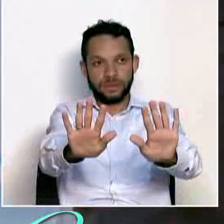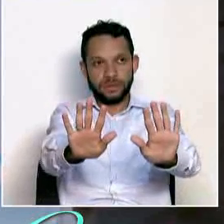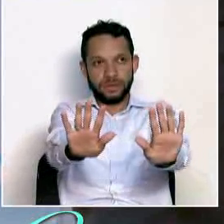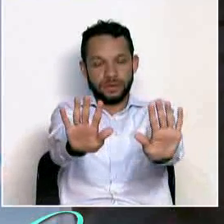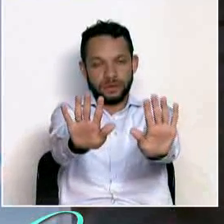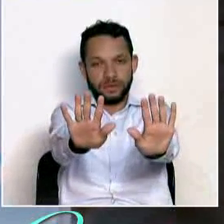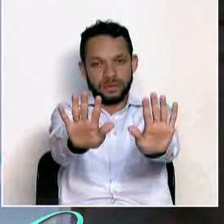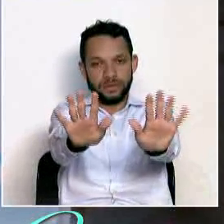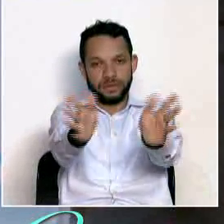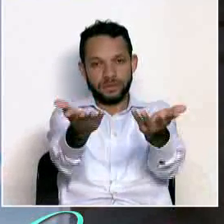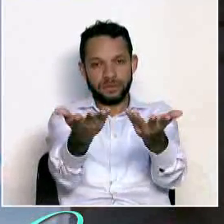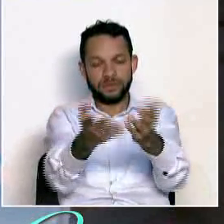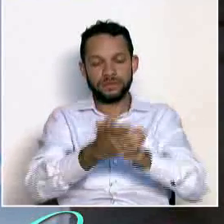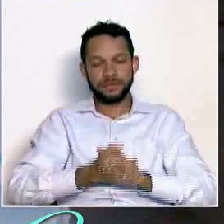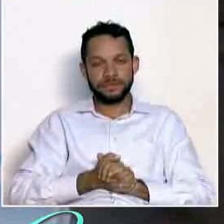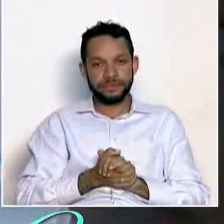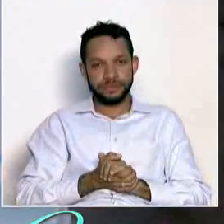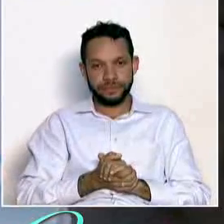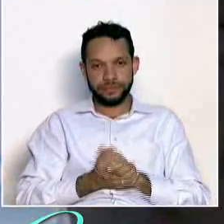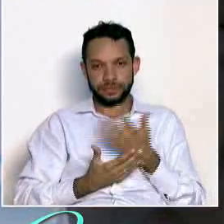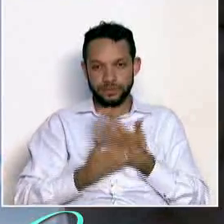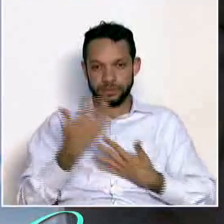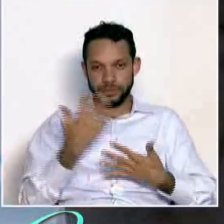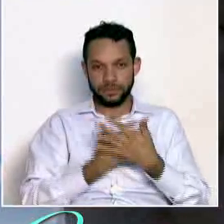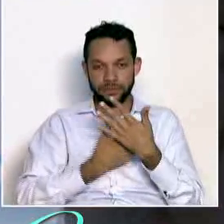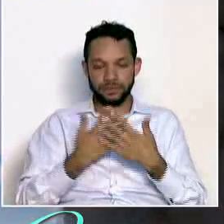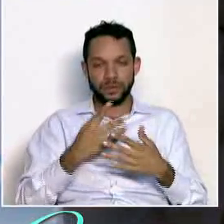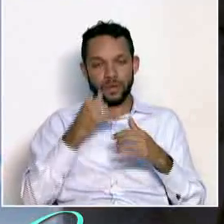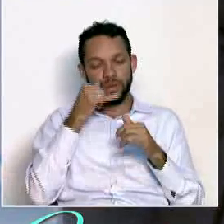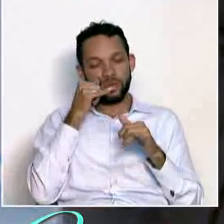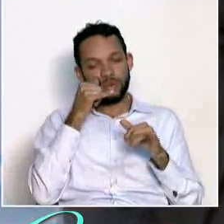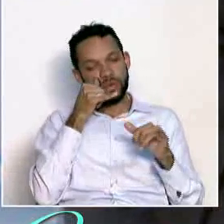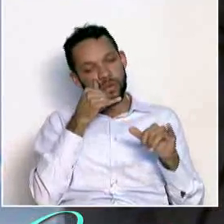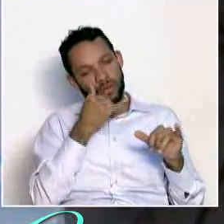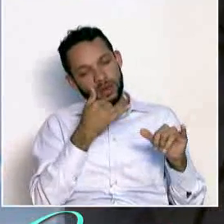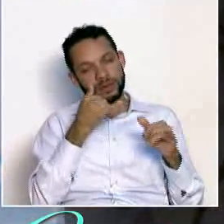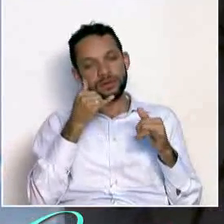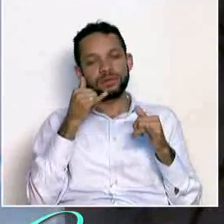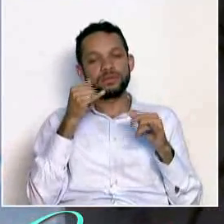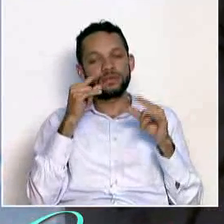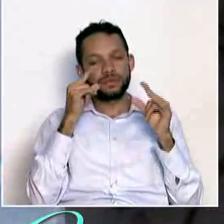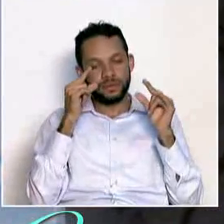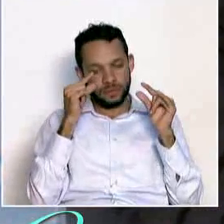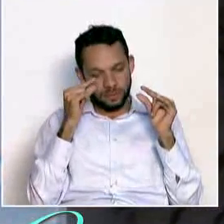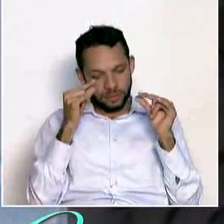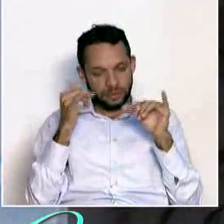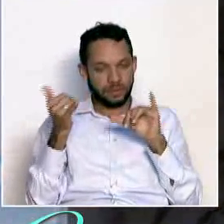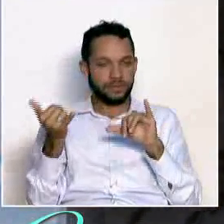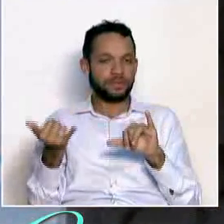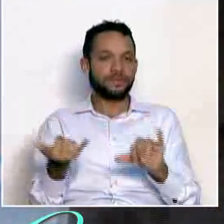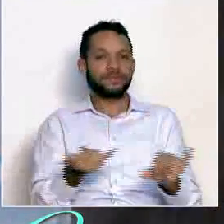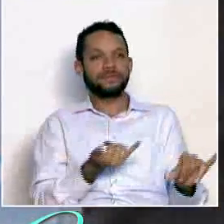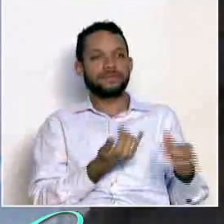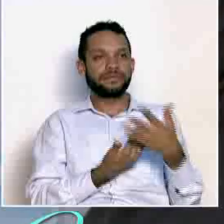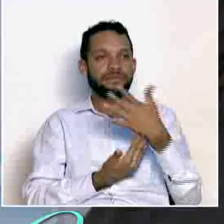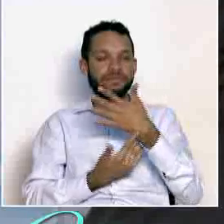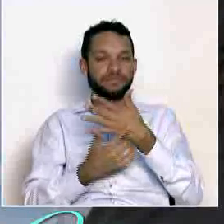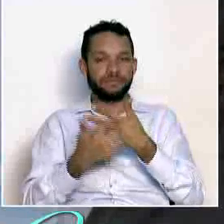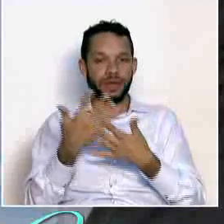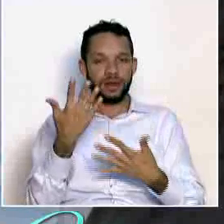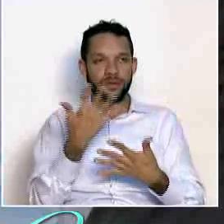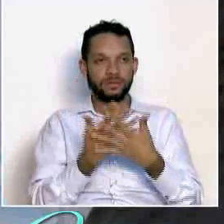estira, la sensación de sueño es más profundo, y ahora tu brazo comienza a